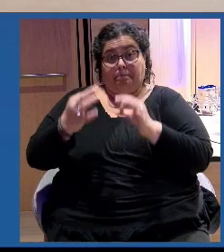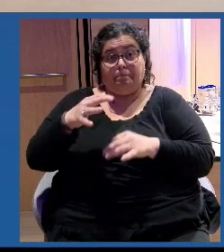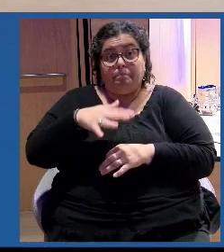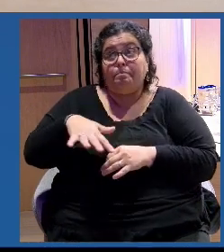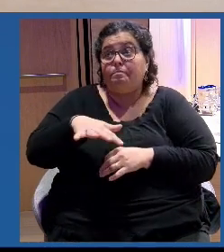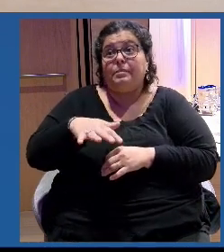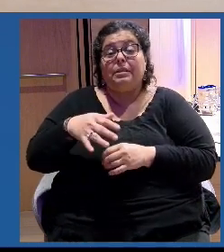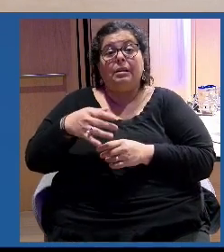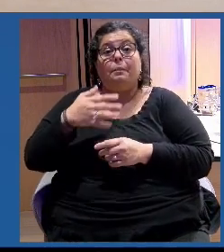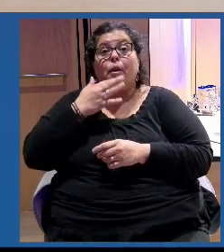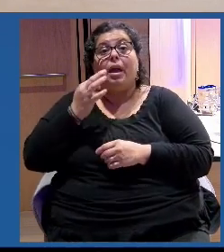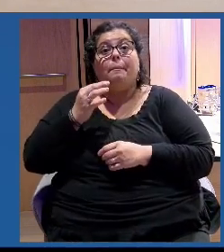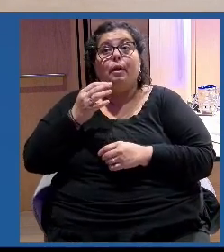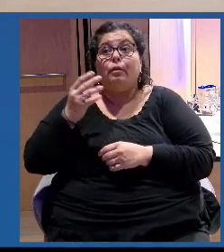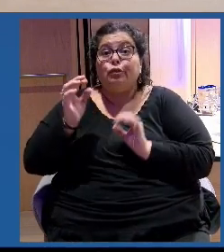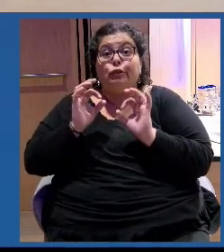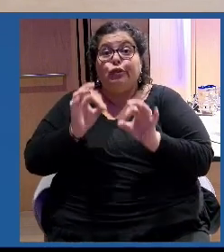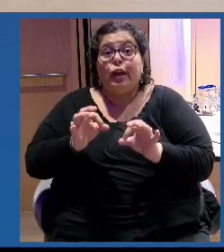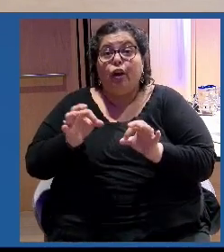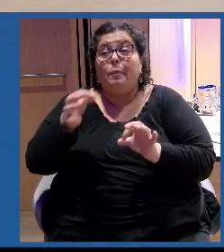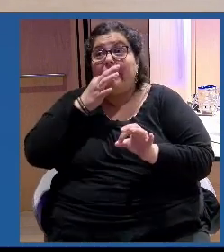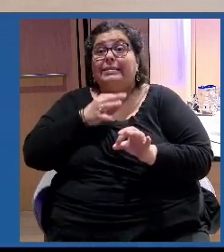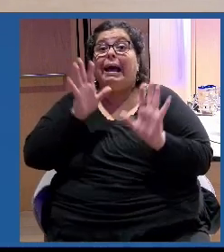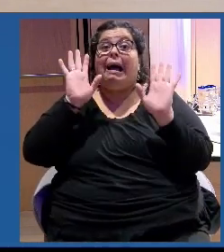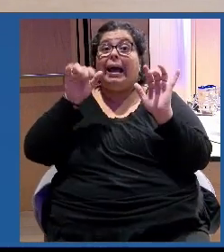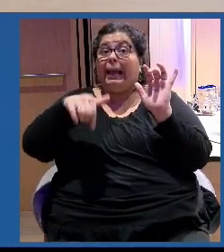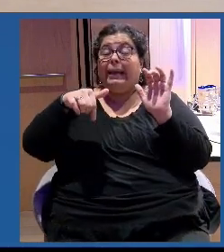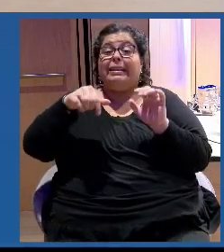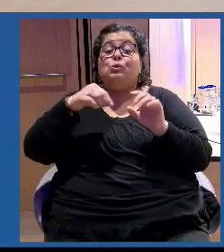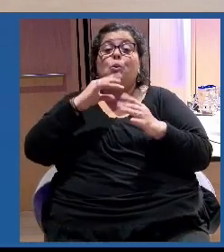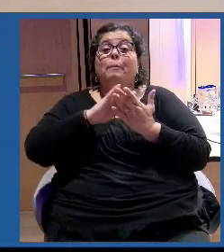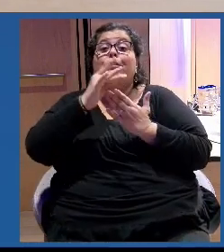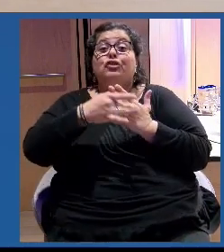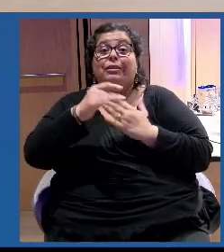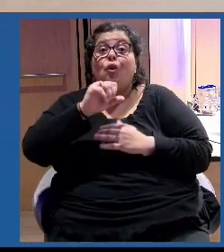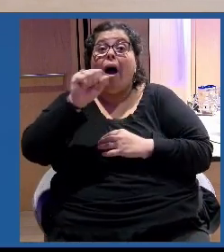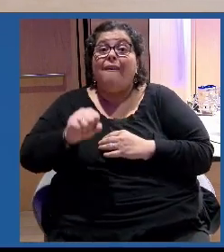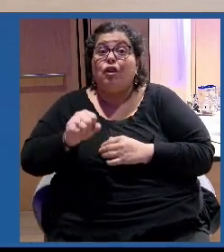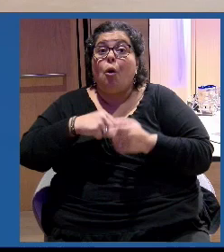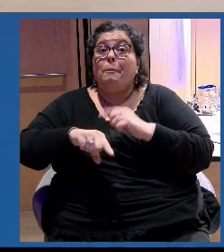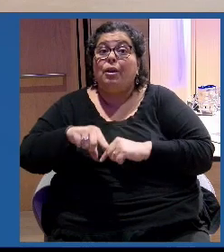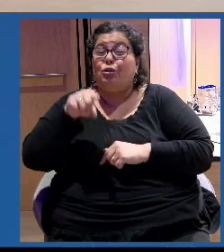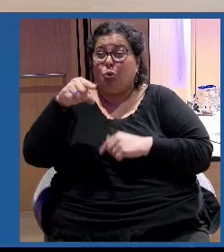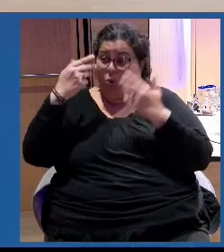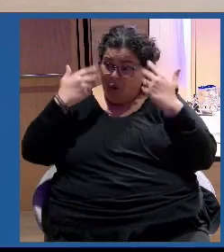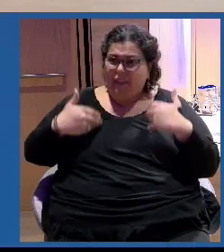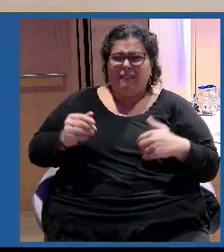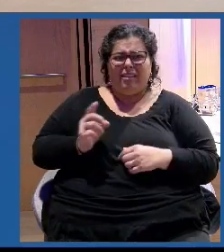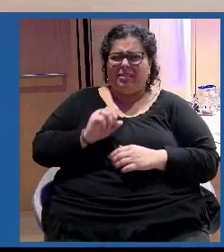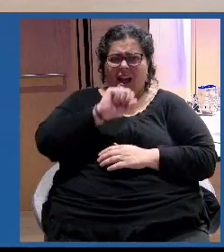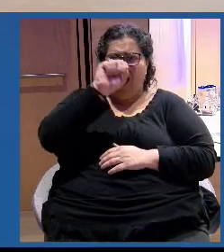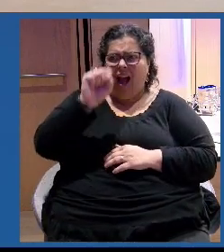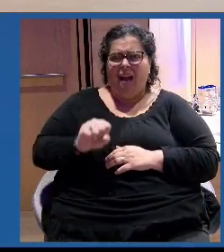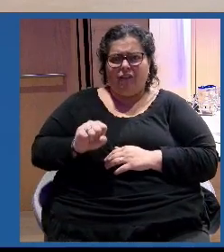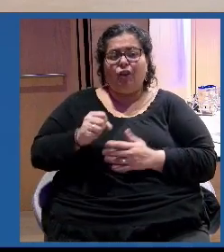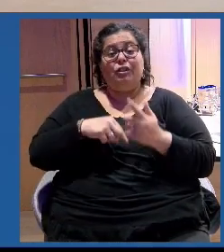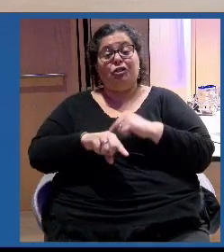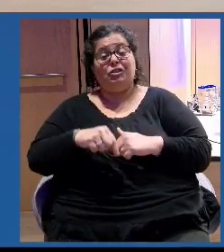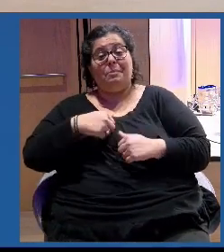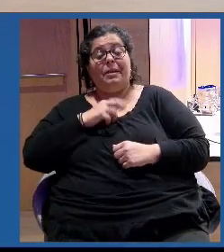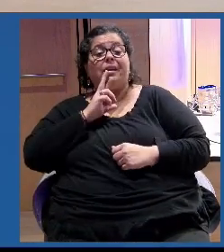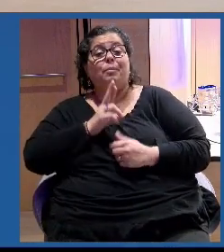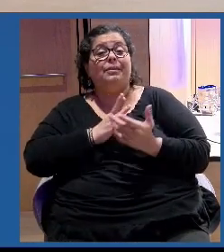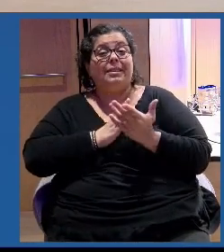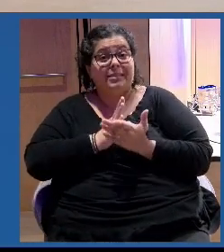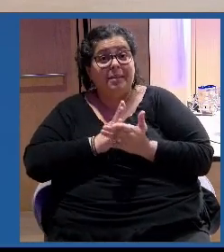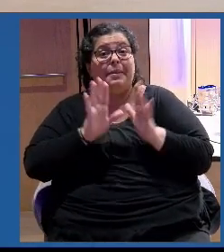me digan, mira, es un proyecto afro, pero tú no te ves estéticamente muy afro. Entonces la respuesta mía